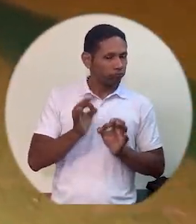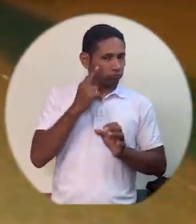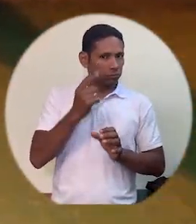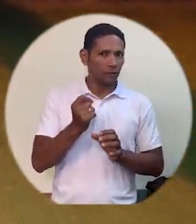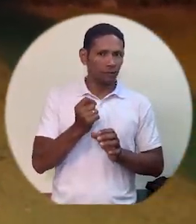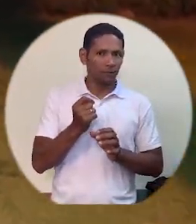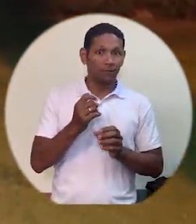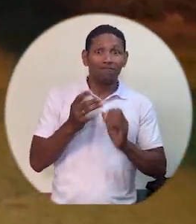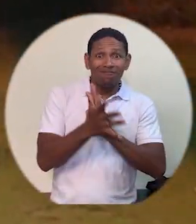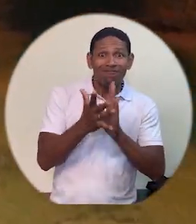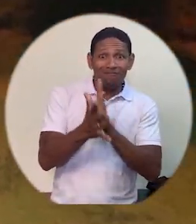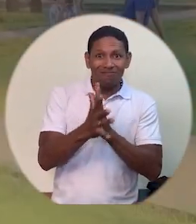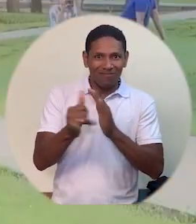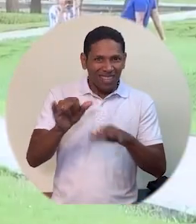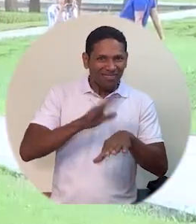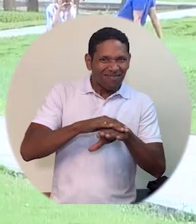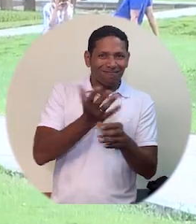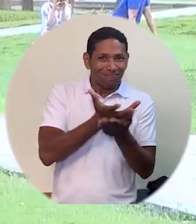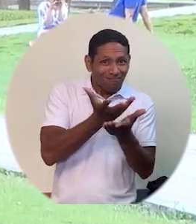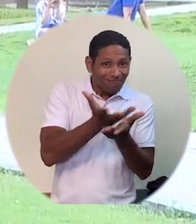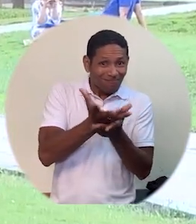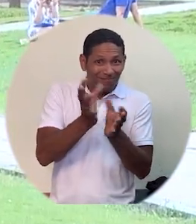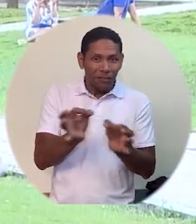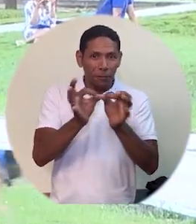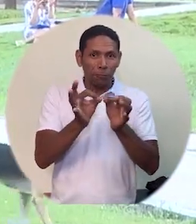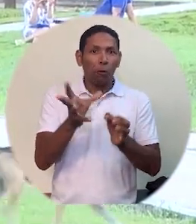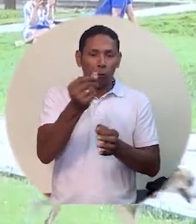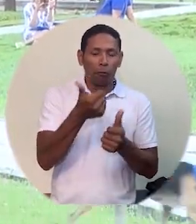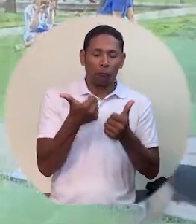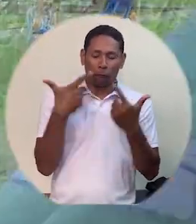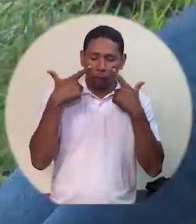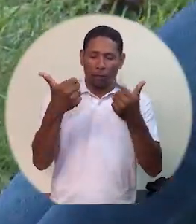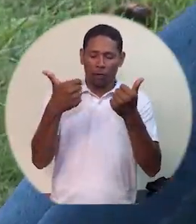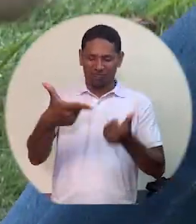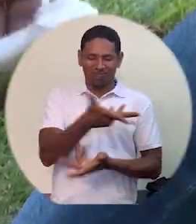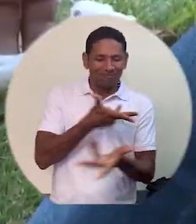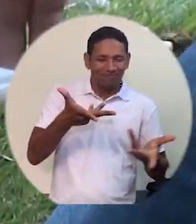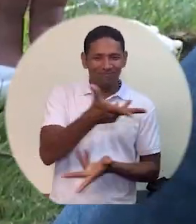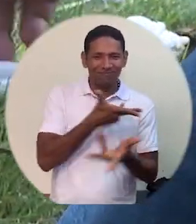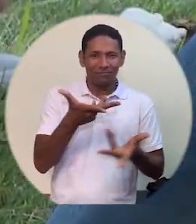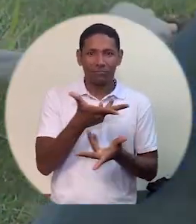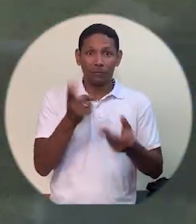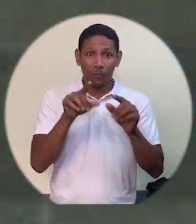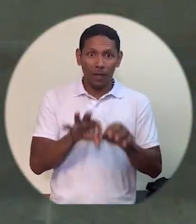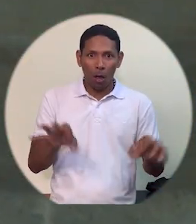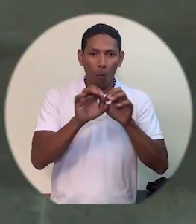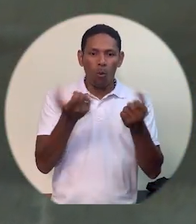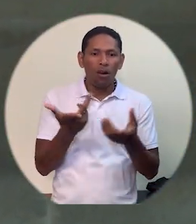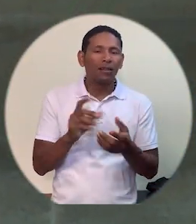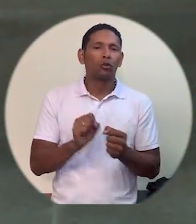incidente. Bueno, esperamos tengan en cuenta estas recomendaciones y que todos podamos convivir en armonía en la